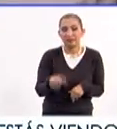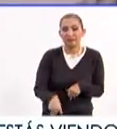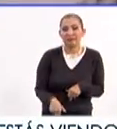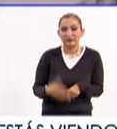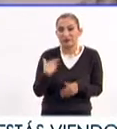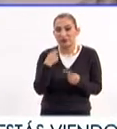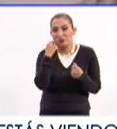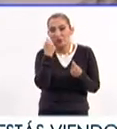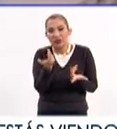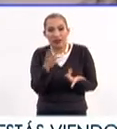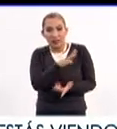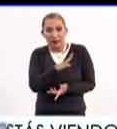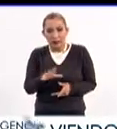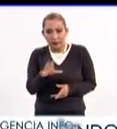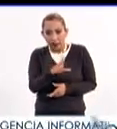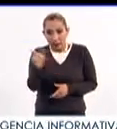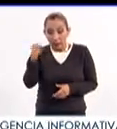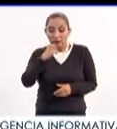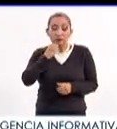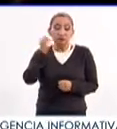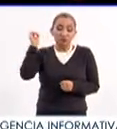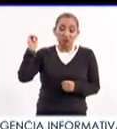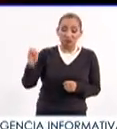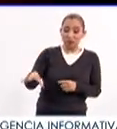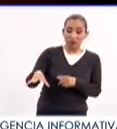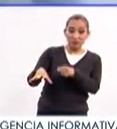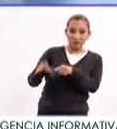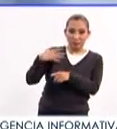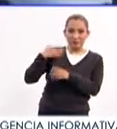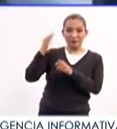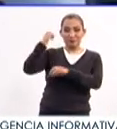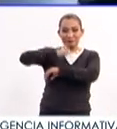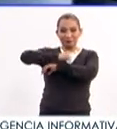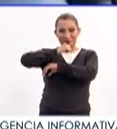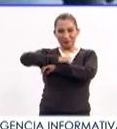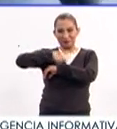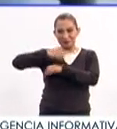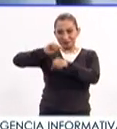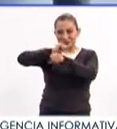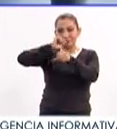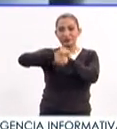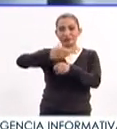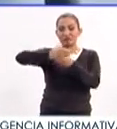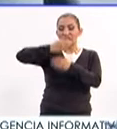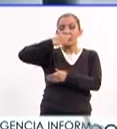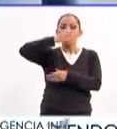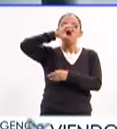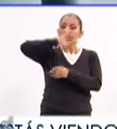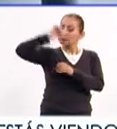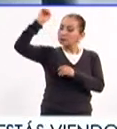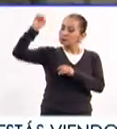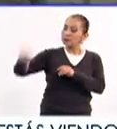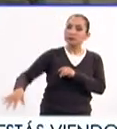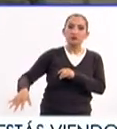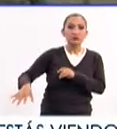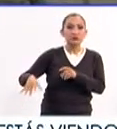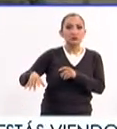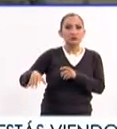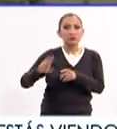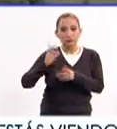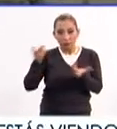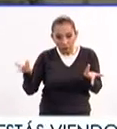medio ambiente en general, ¿no? Cuando tiramos por la ventanilla del coche un vaso que no es desechable,